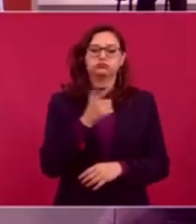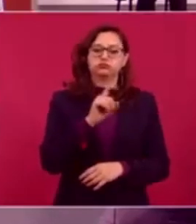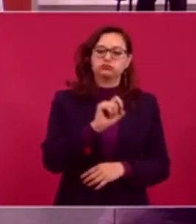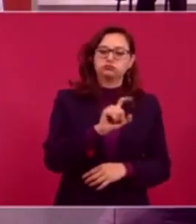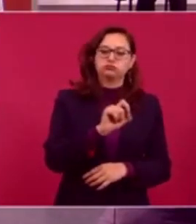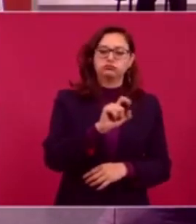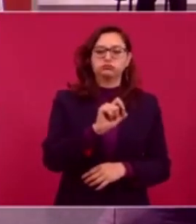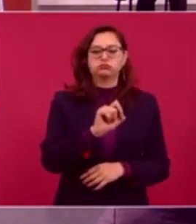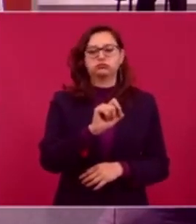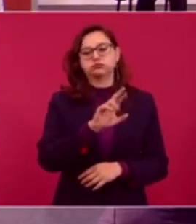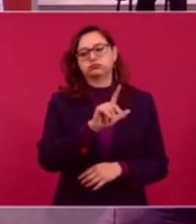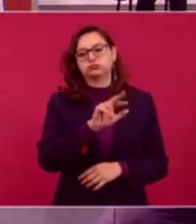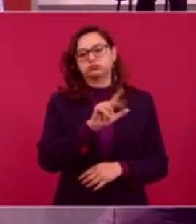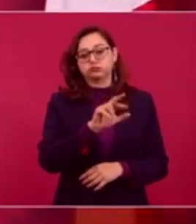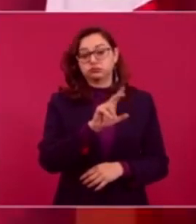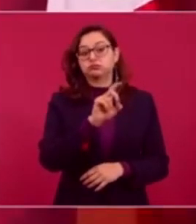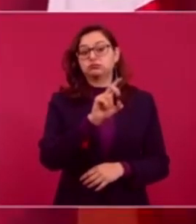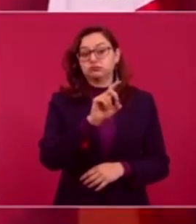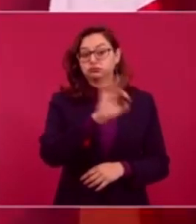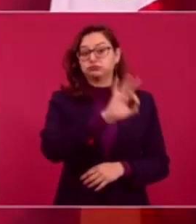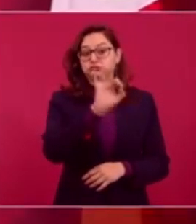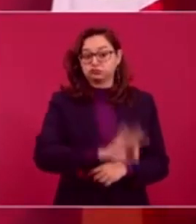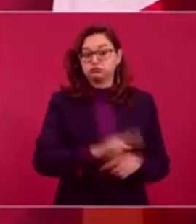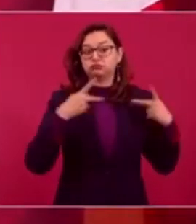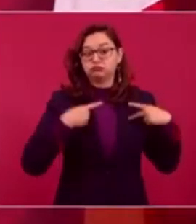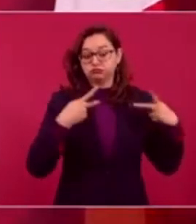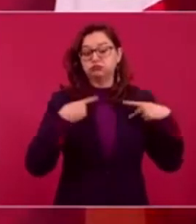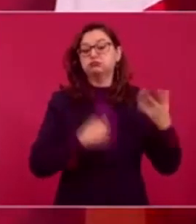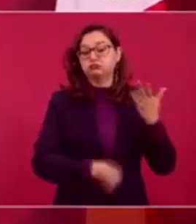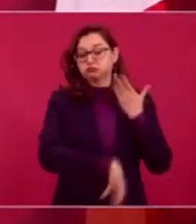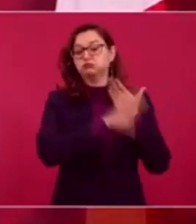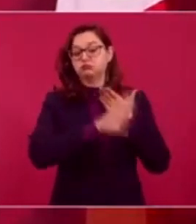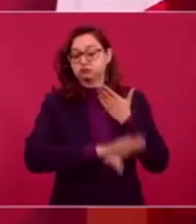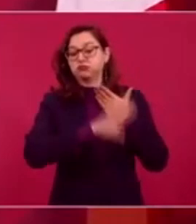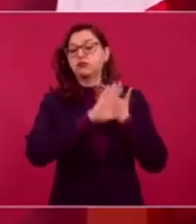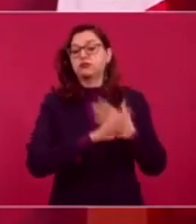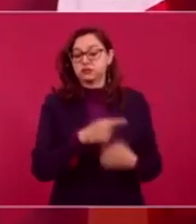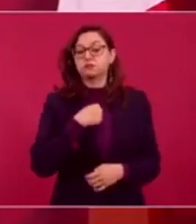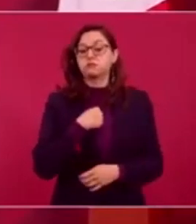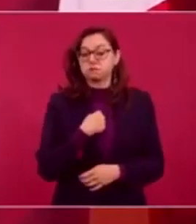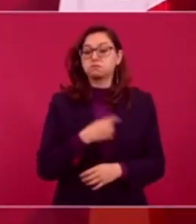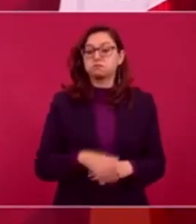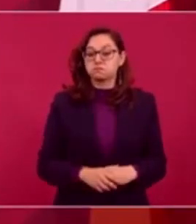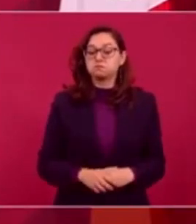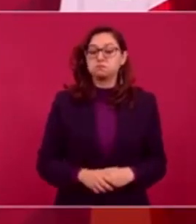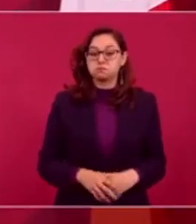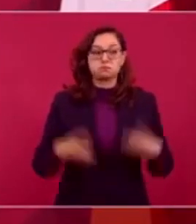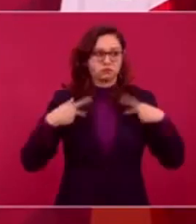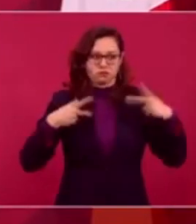20, 25, hasta 30% de los ciudadanos